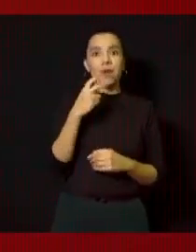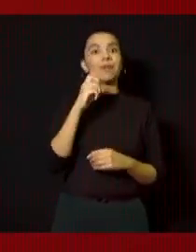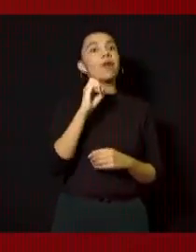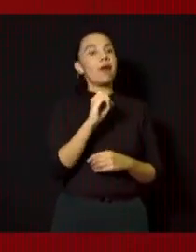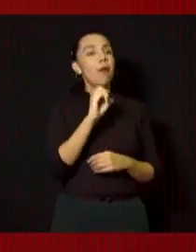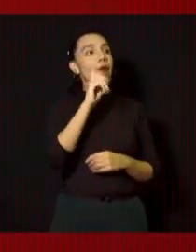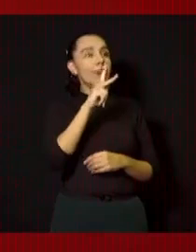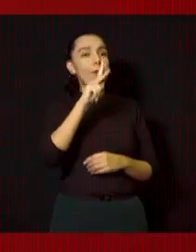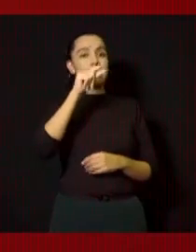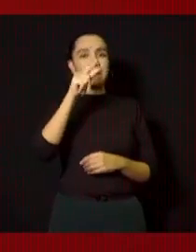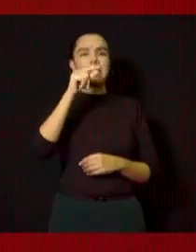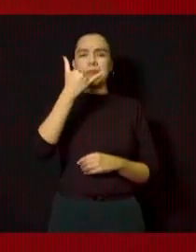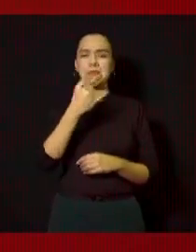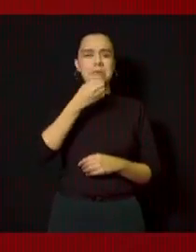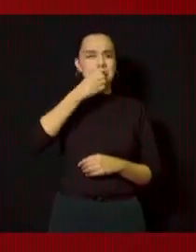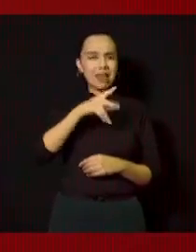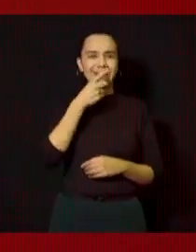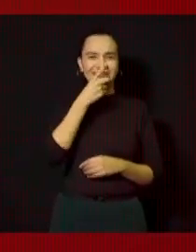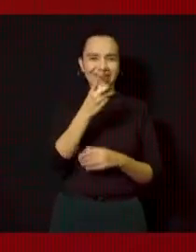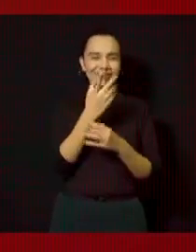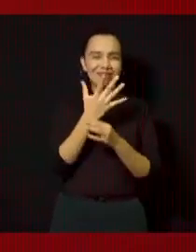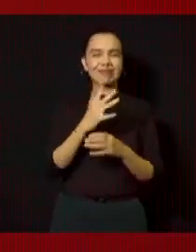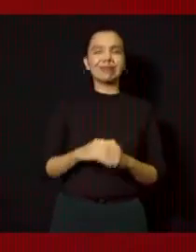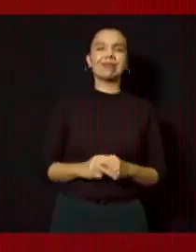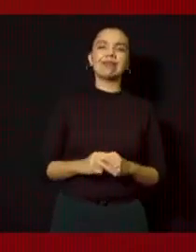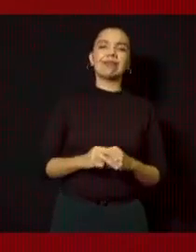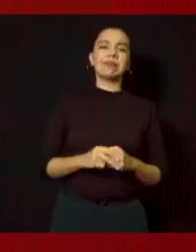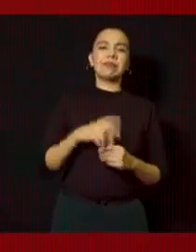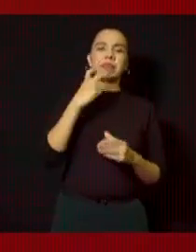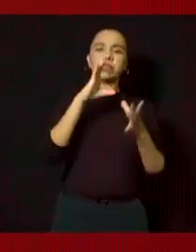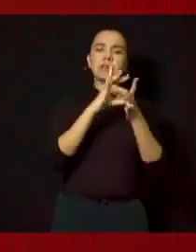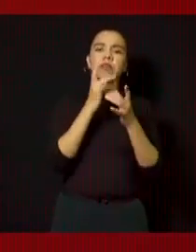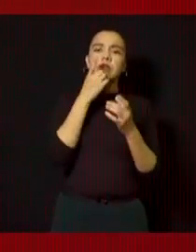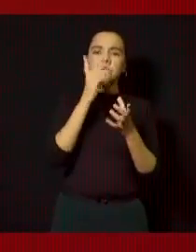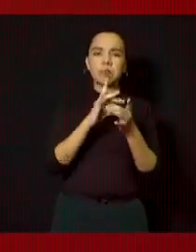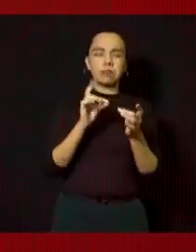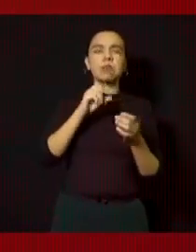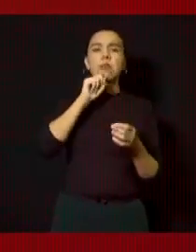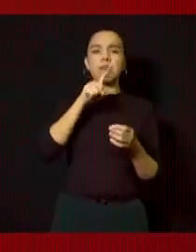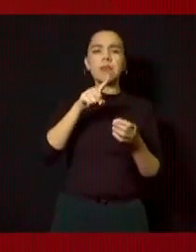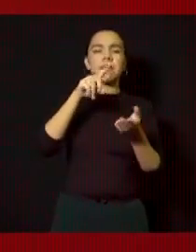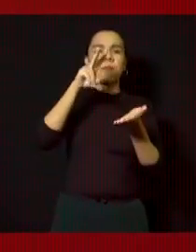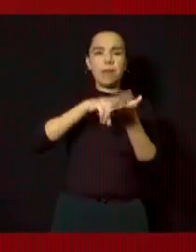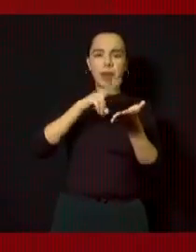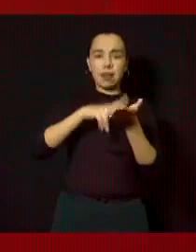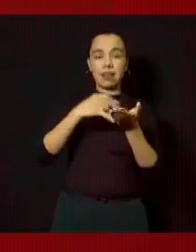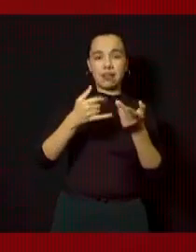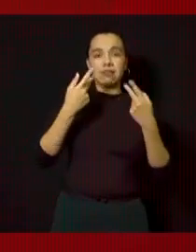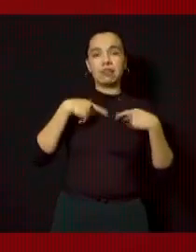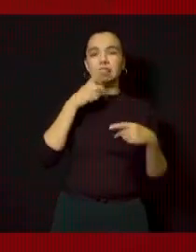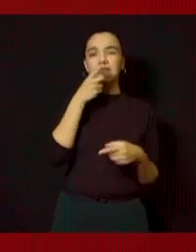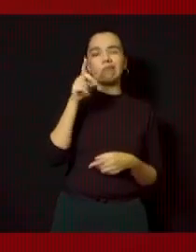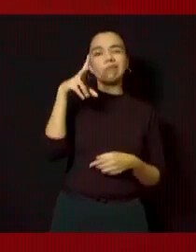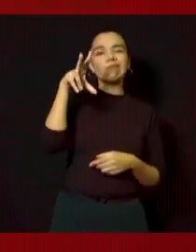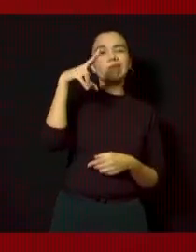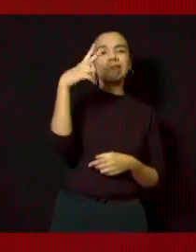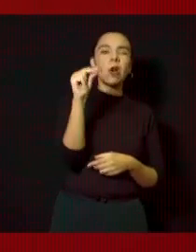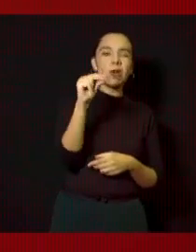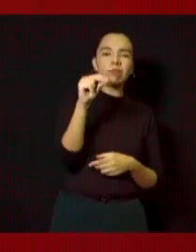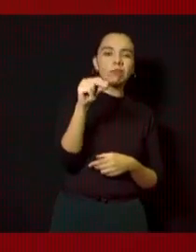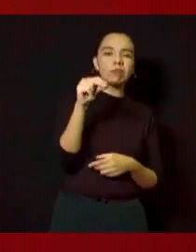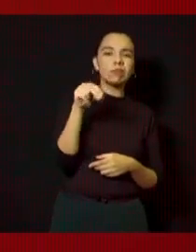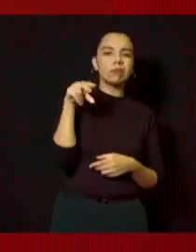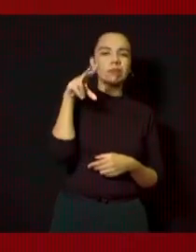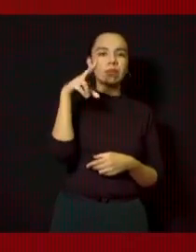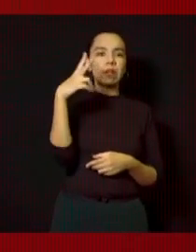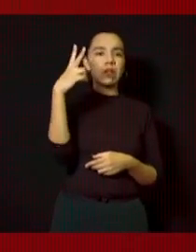nos dices. Me quedo con algo de... Como esto que dijiste, el no también es válido, y la gente te puede decir no y no quiere decir que